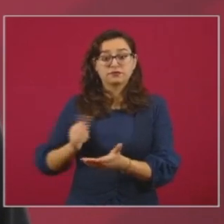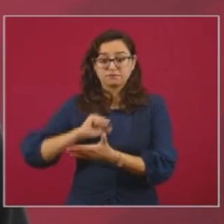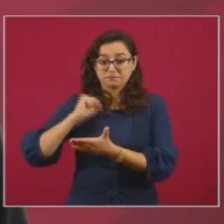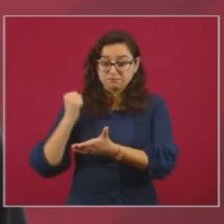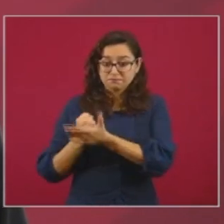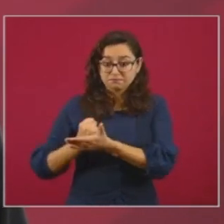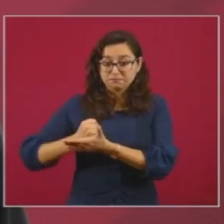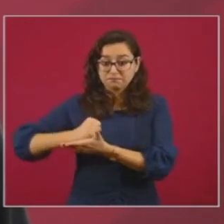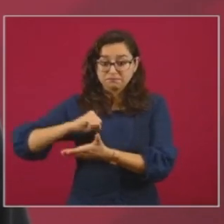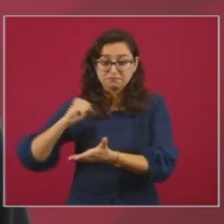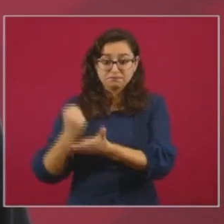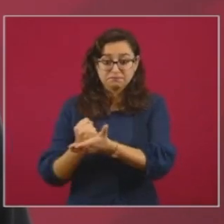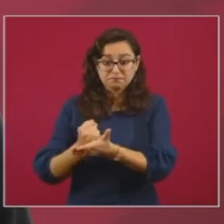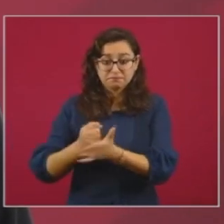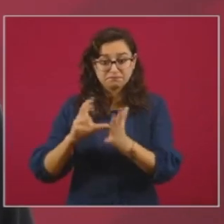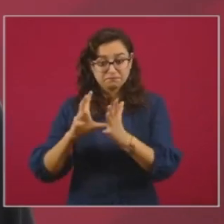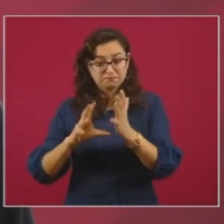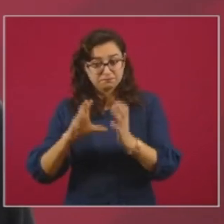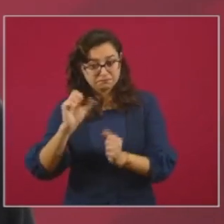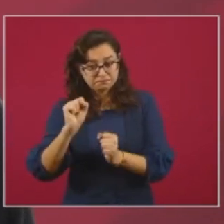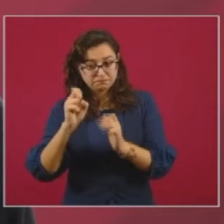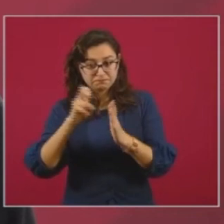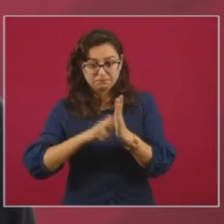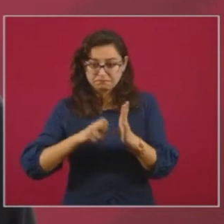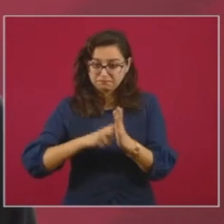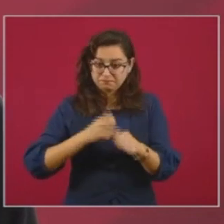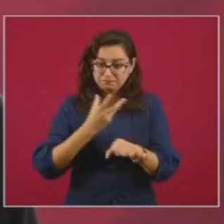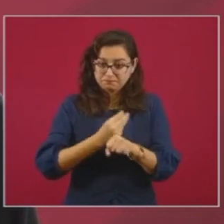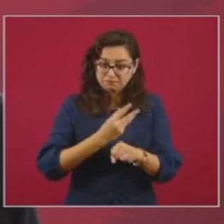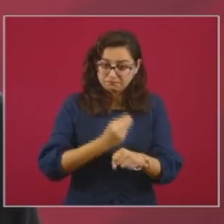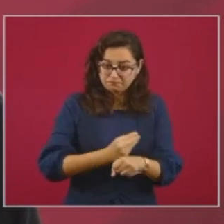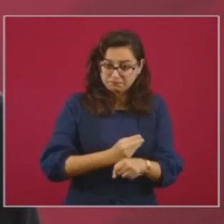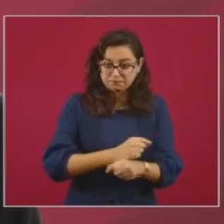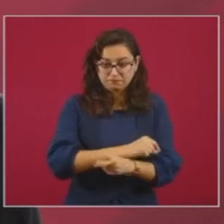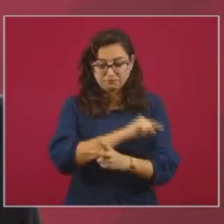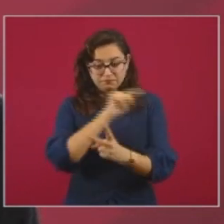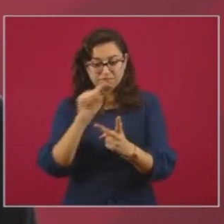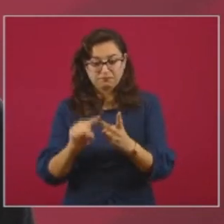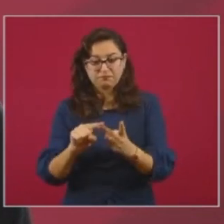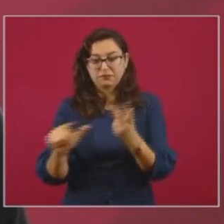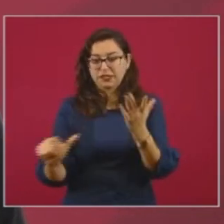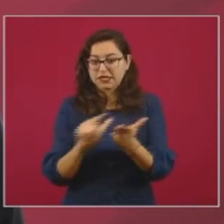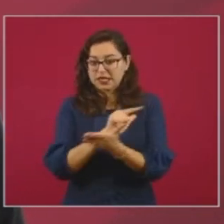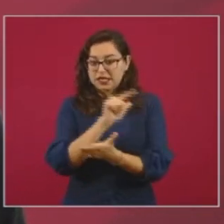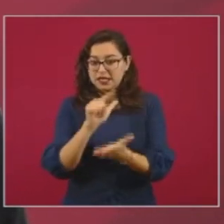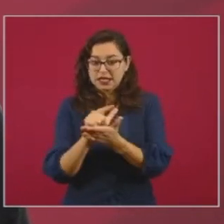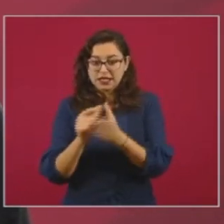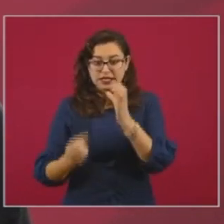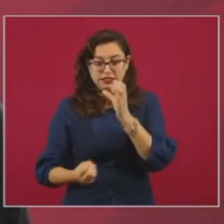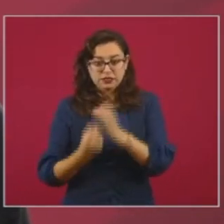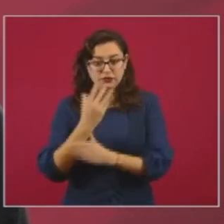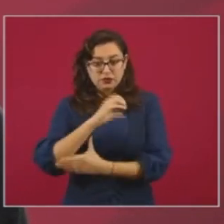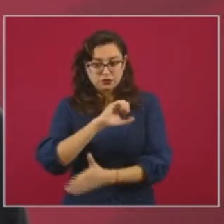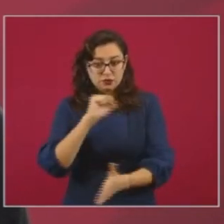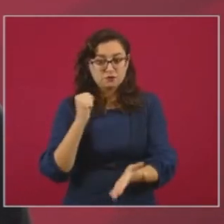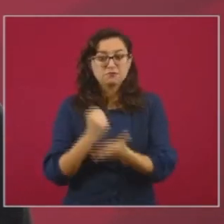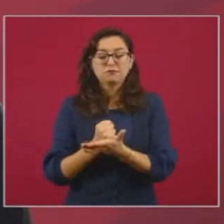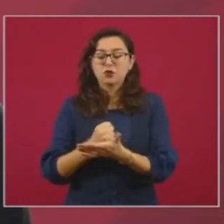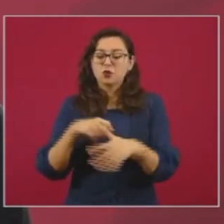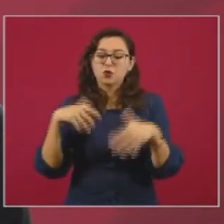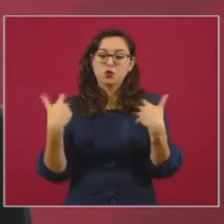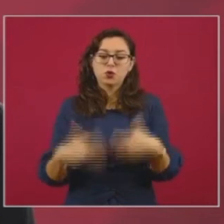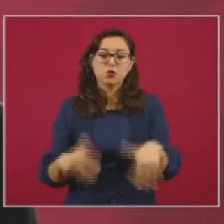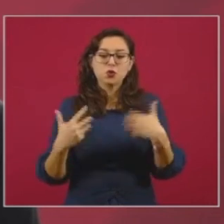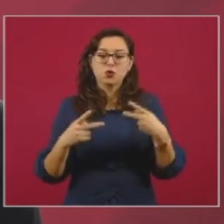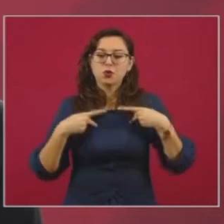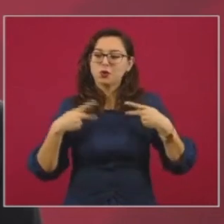reformas a la Constitución, se aprobaron leyes muy